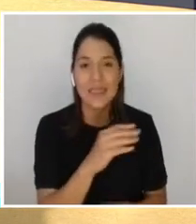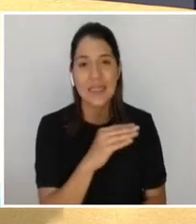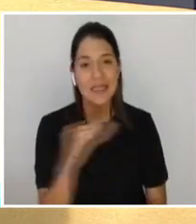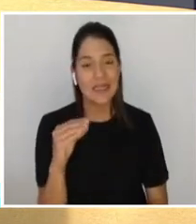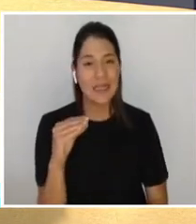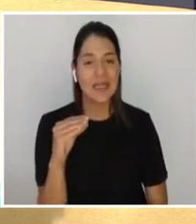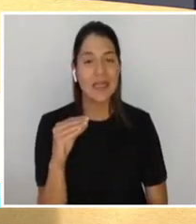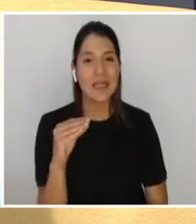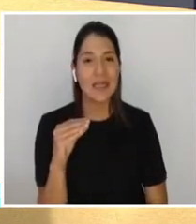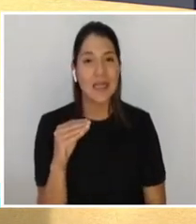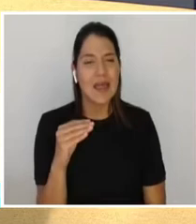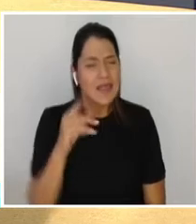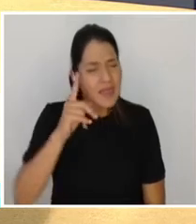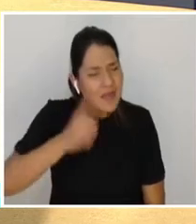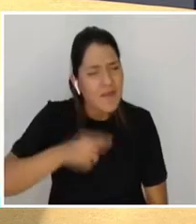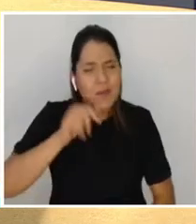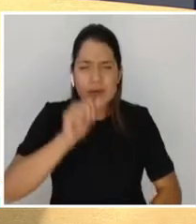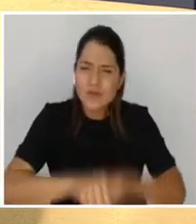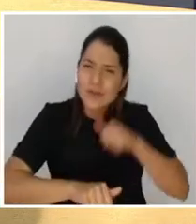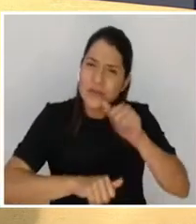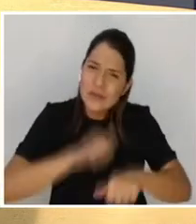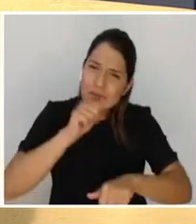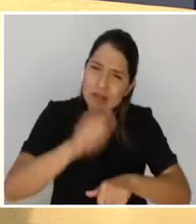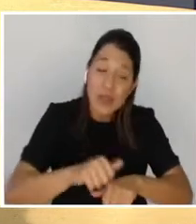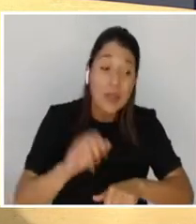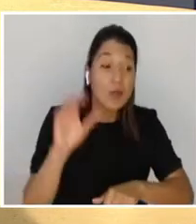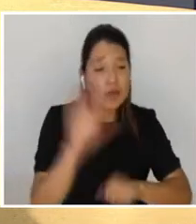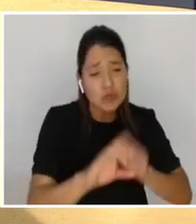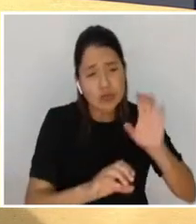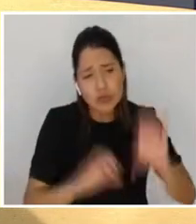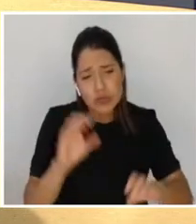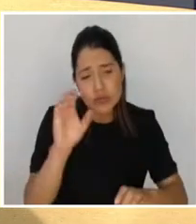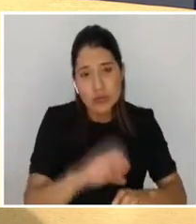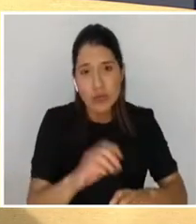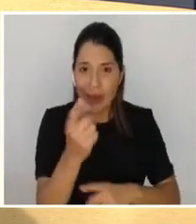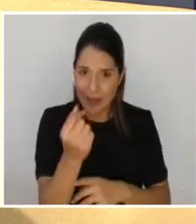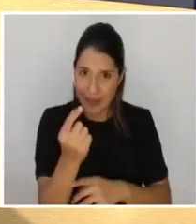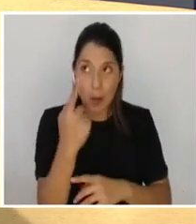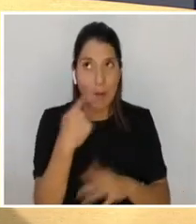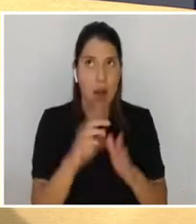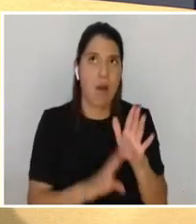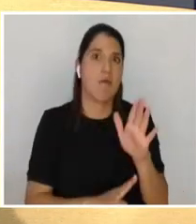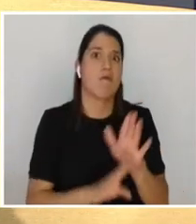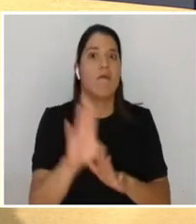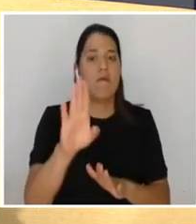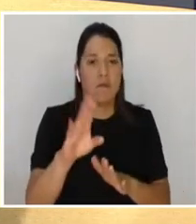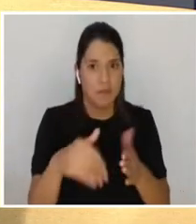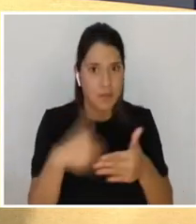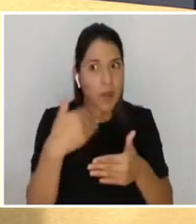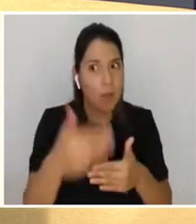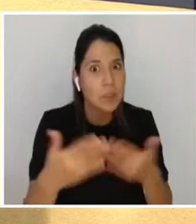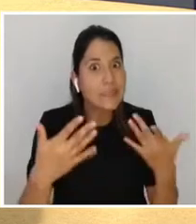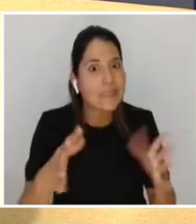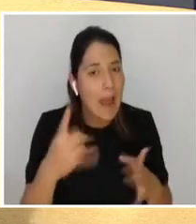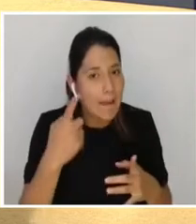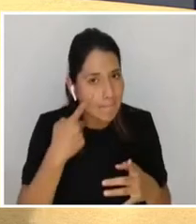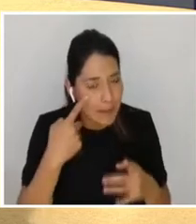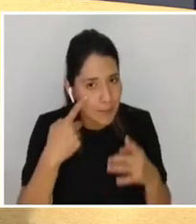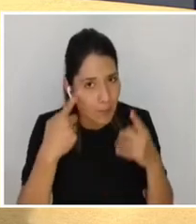que ponerle dinero, y ya luego poco a poco ya uno va viendo los frutos, ¿verdad? Sobre